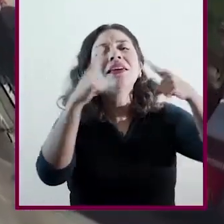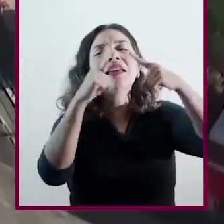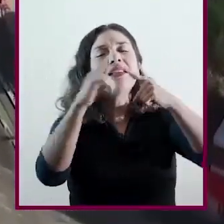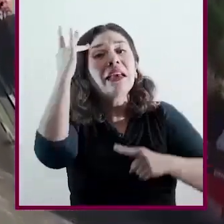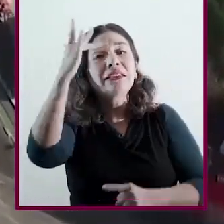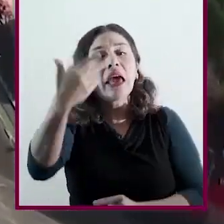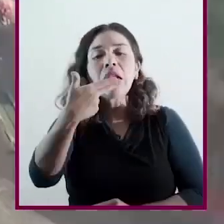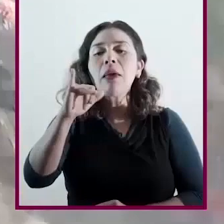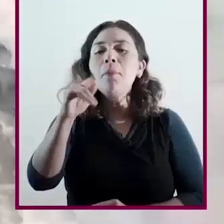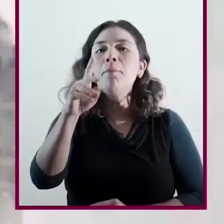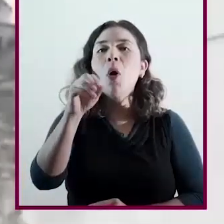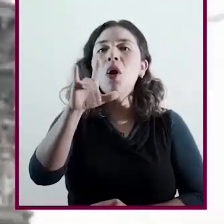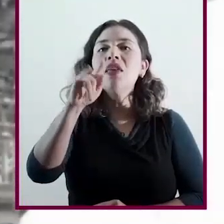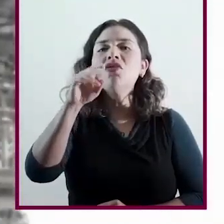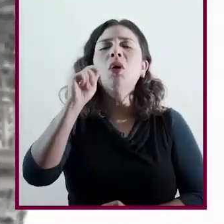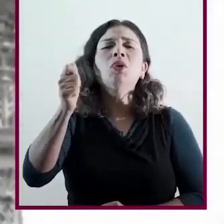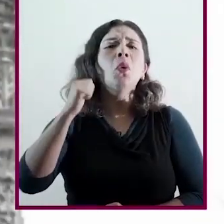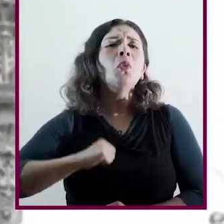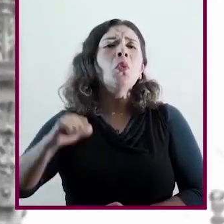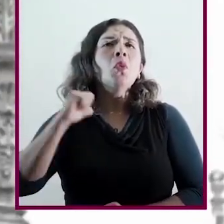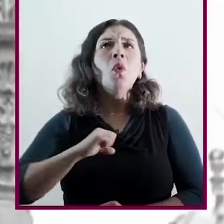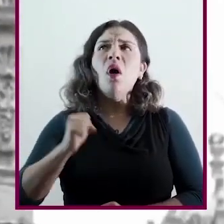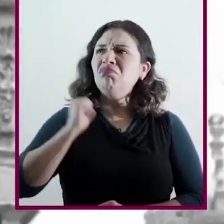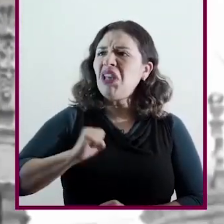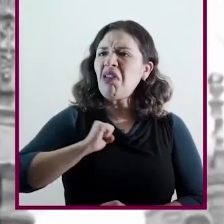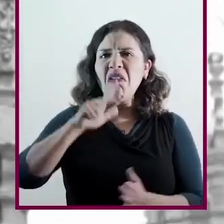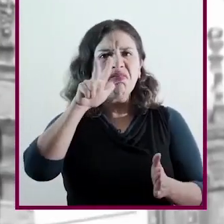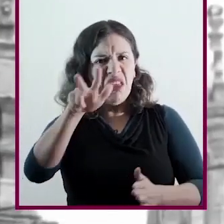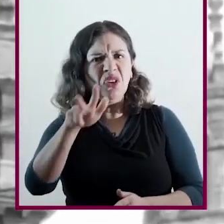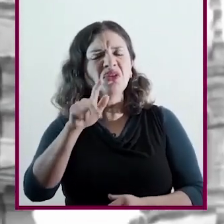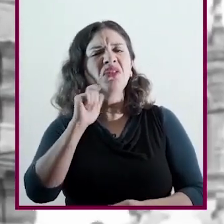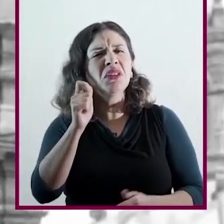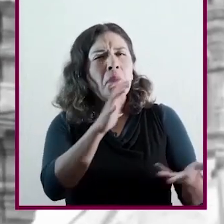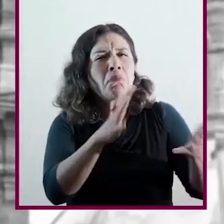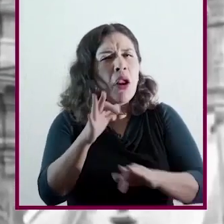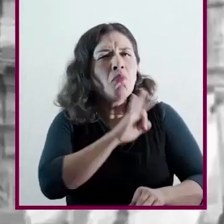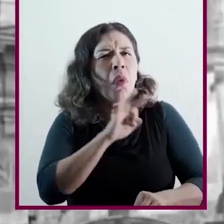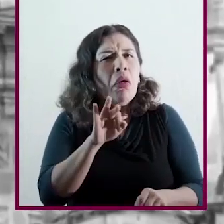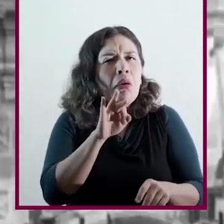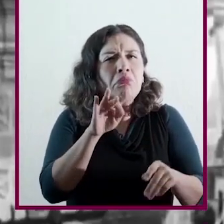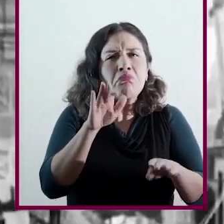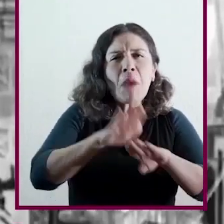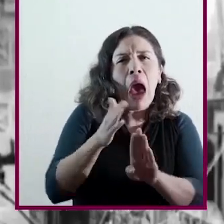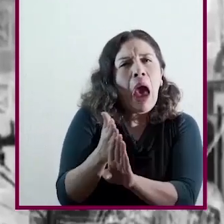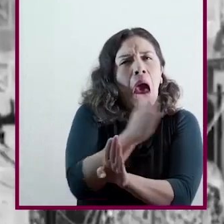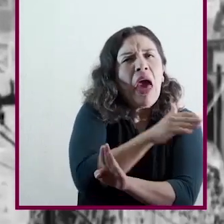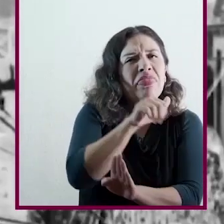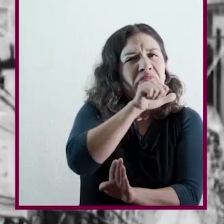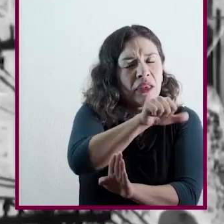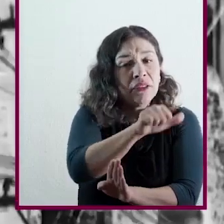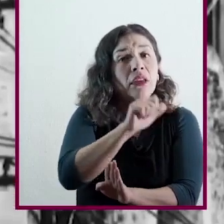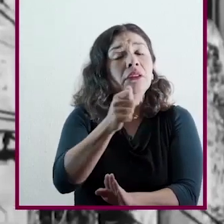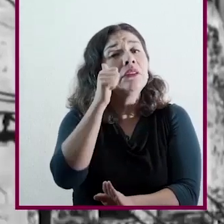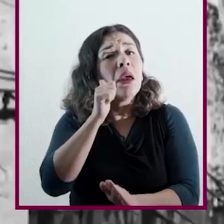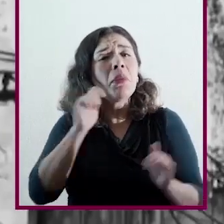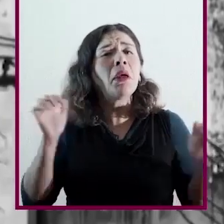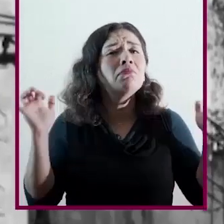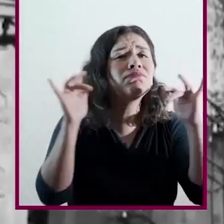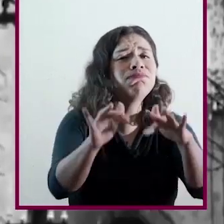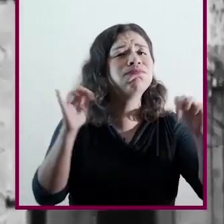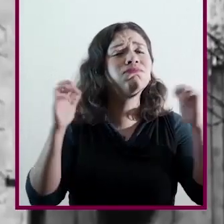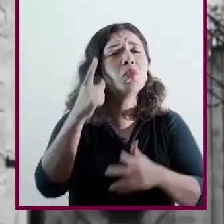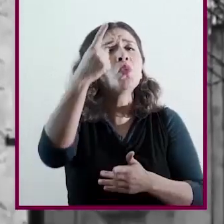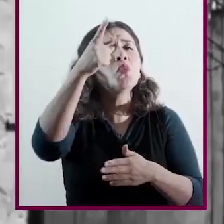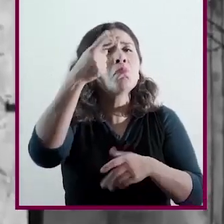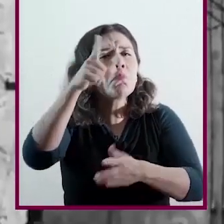San Hipólito, que data del siglo XVIII, aunque sus inicios se pueden rastrear hasta el XVI, y cada mes es el